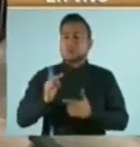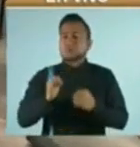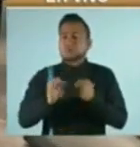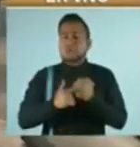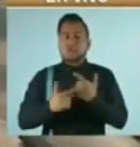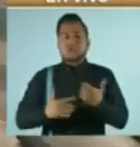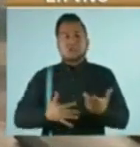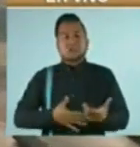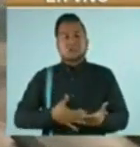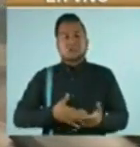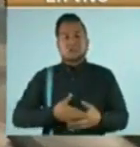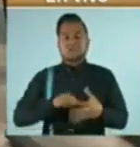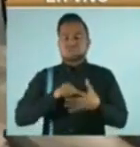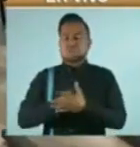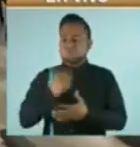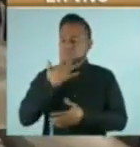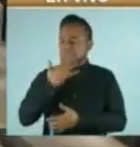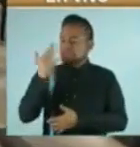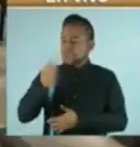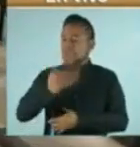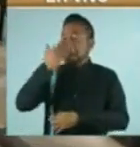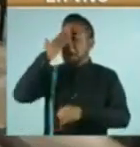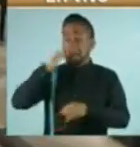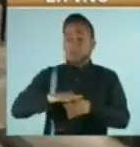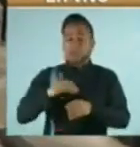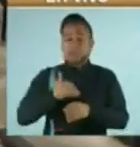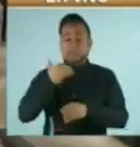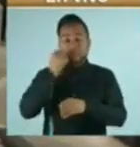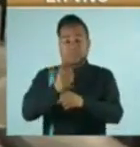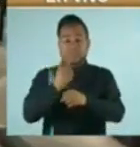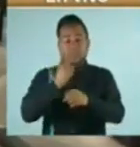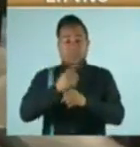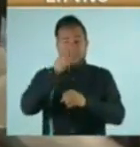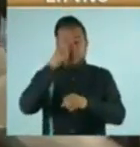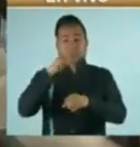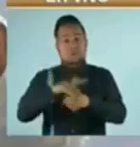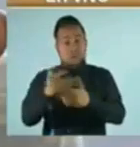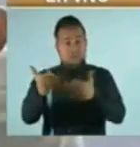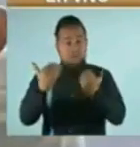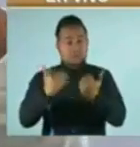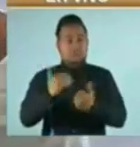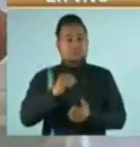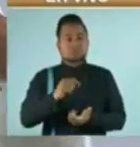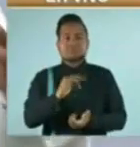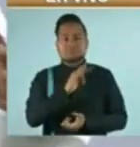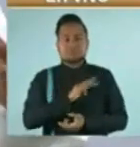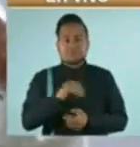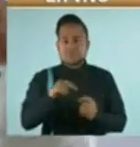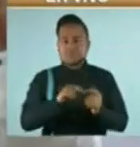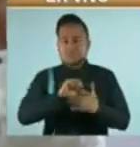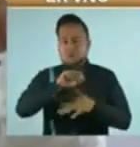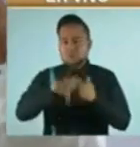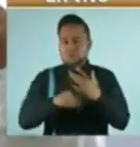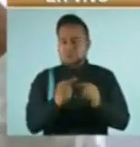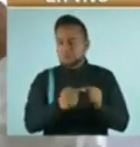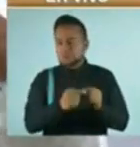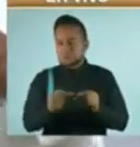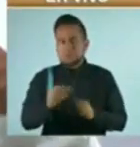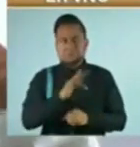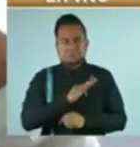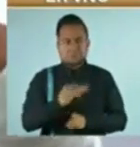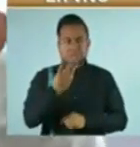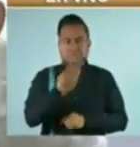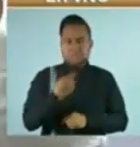que te vas a traer un buen sabor de boca. Yo te invito a que vayas. Solamente son, de aquí a San José del Pacífico son más o